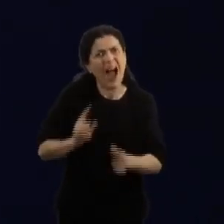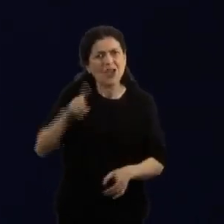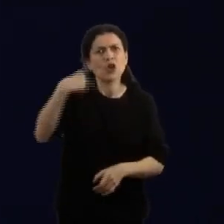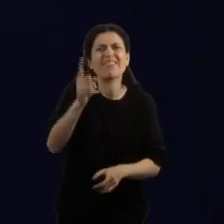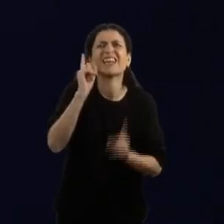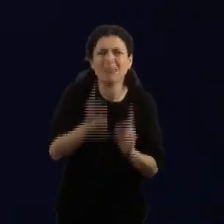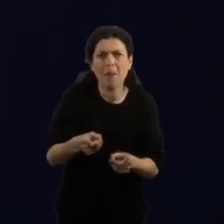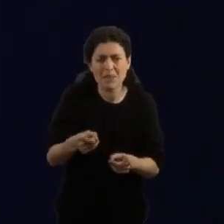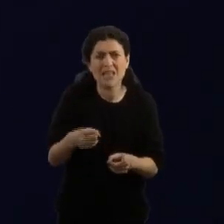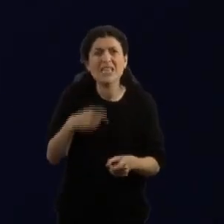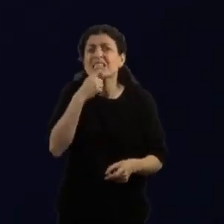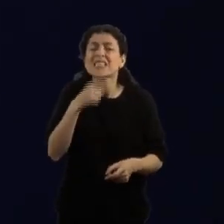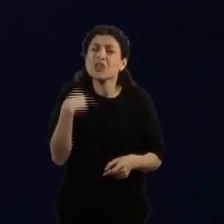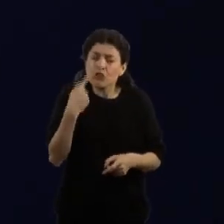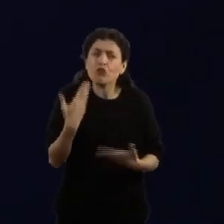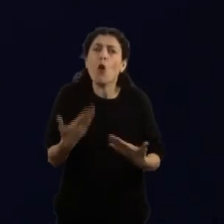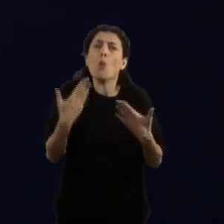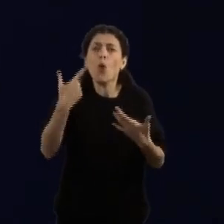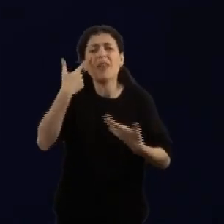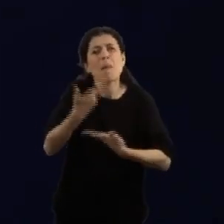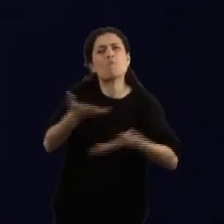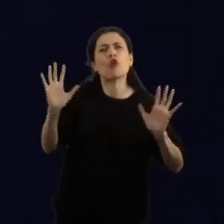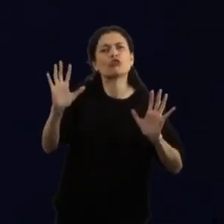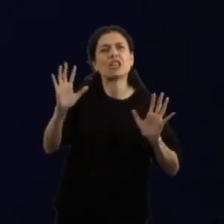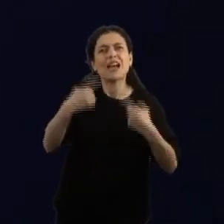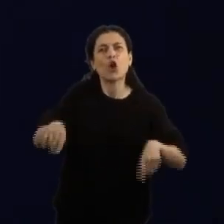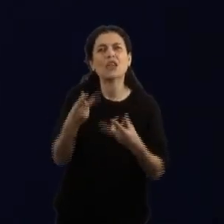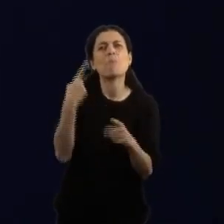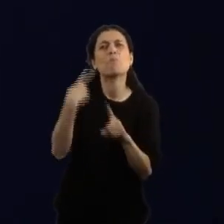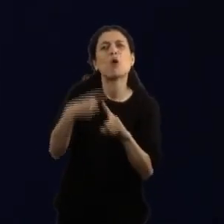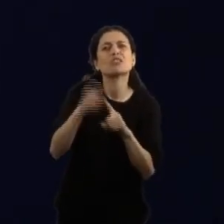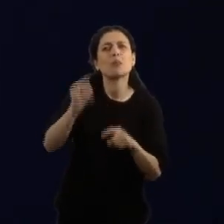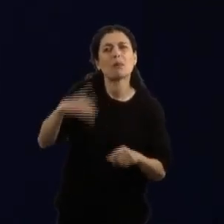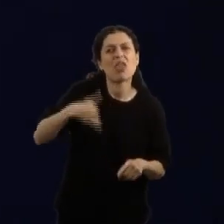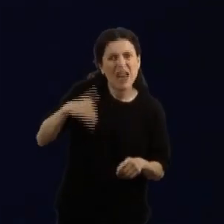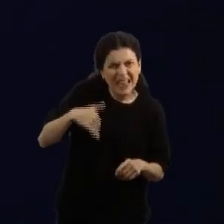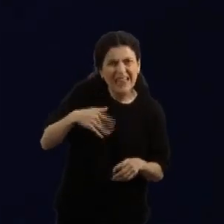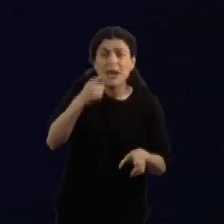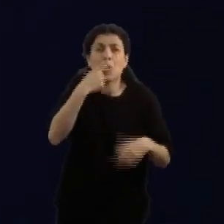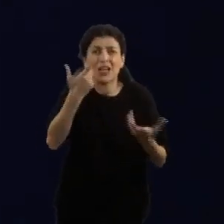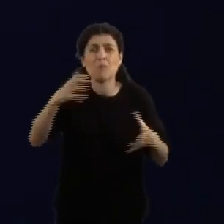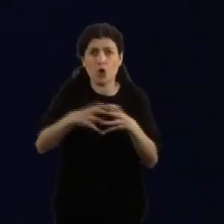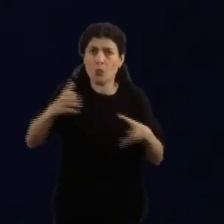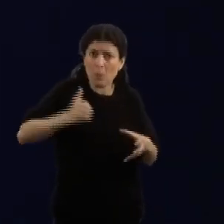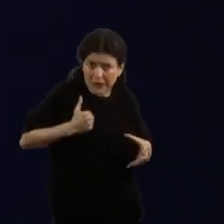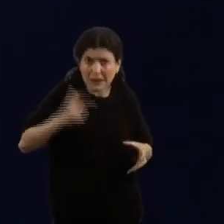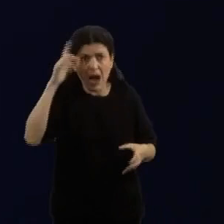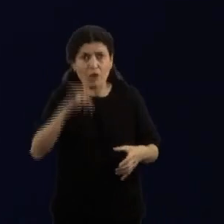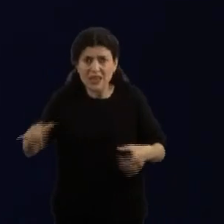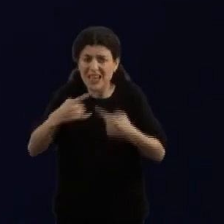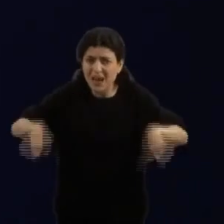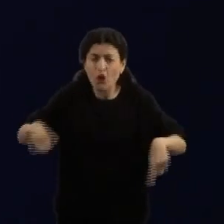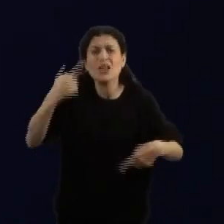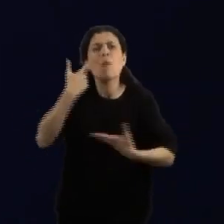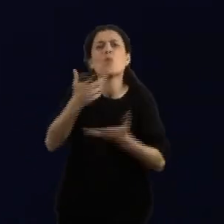Y cada vez que podamos poner en valor a las fuerzas y mostrar lo que son, quiénes son